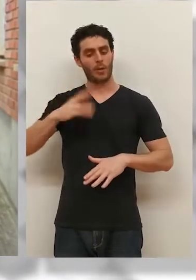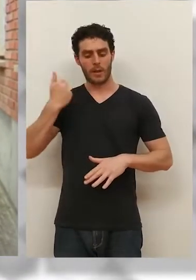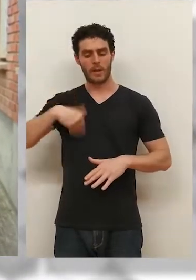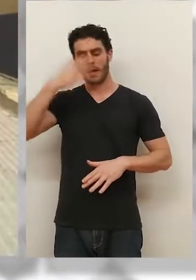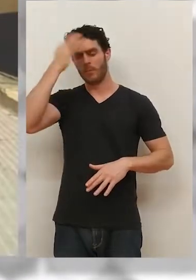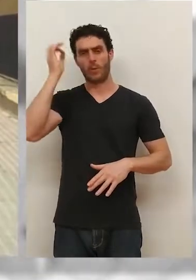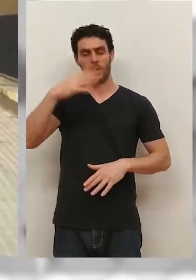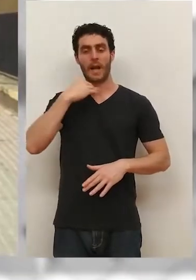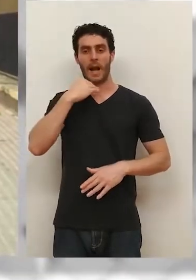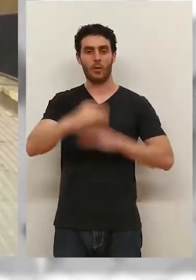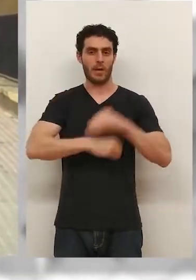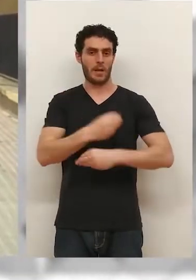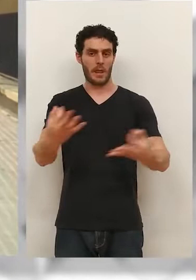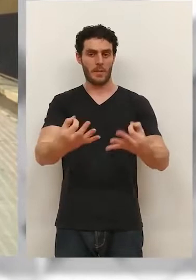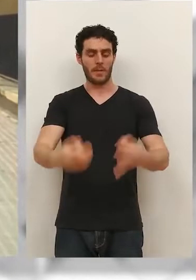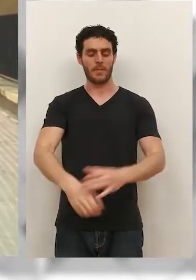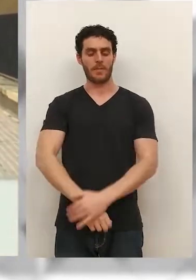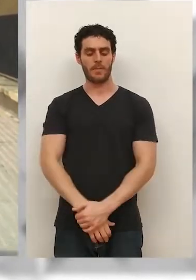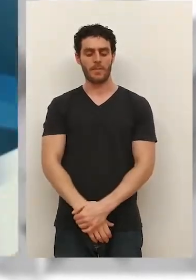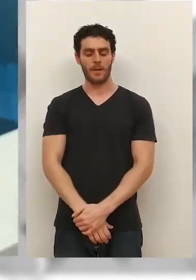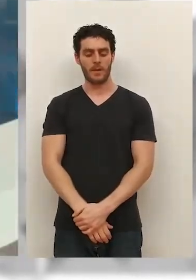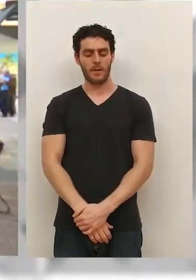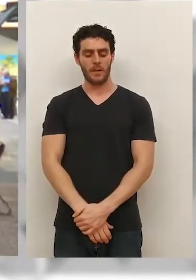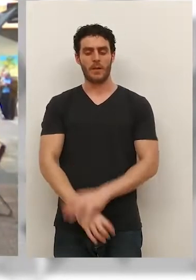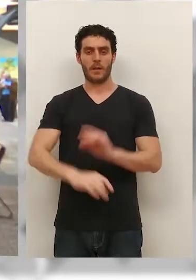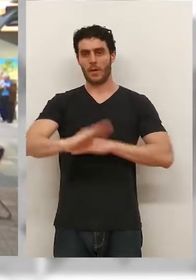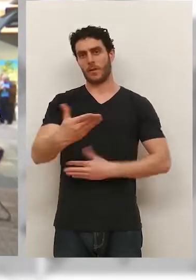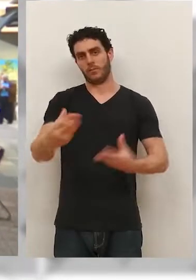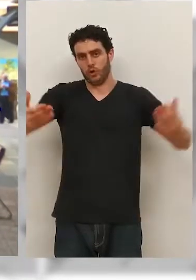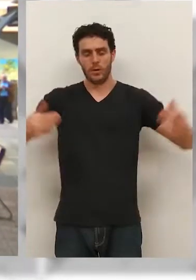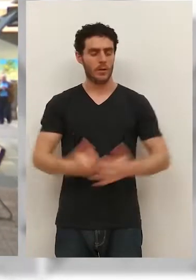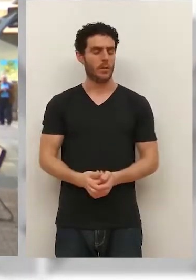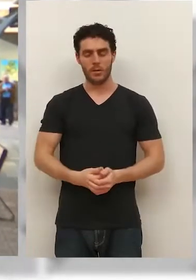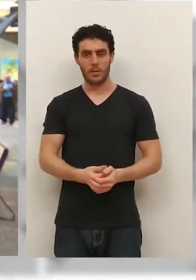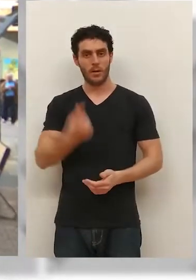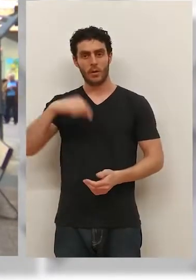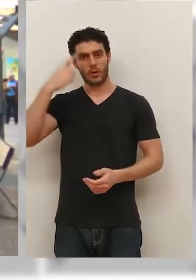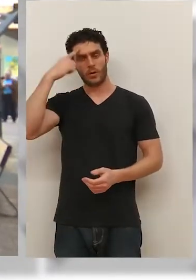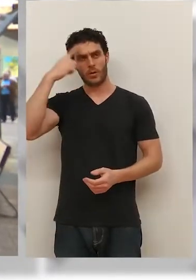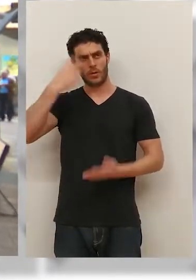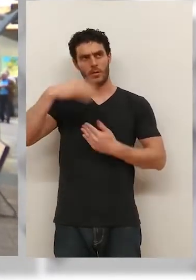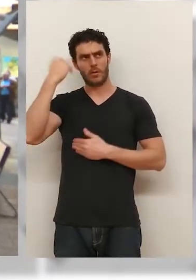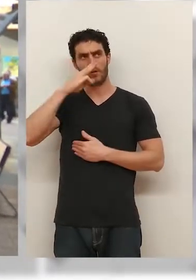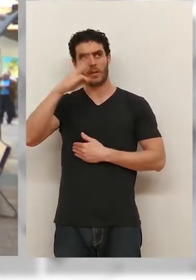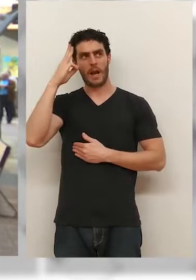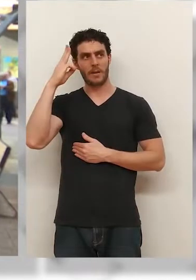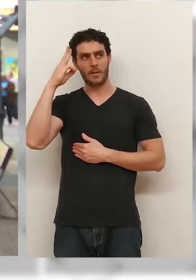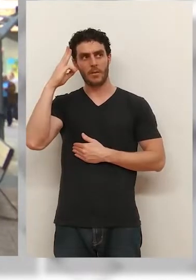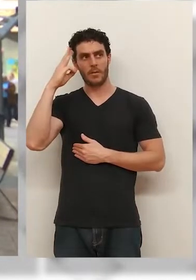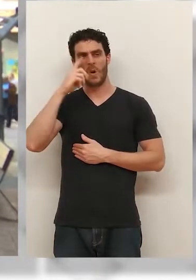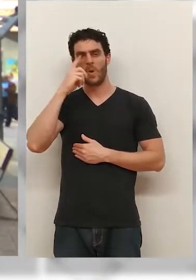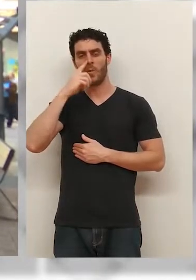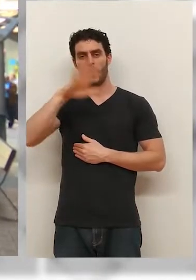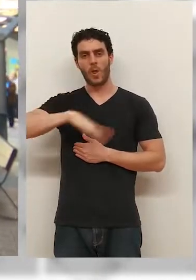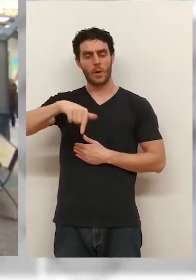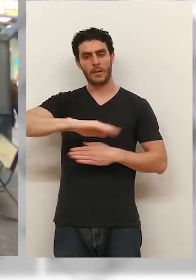reconozcan que ya era hora de hacer algo. ¿Cómo va a afectar? Pues muchísimo. Ya tenemos el recordatorio de hace 3 años, ahora por